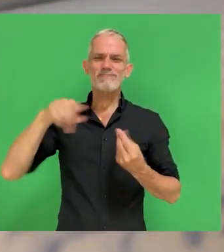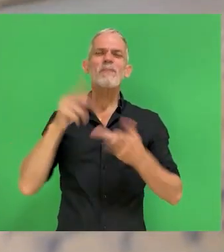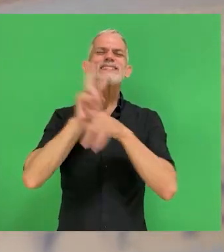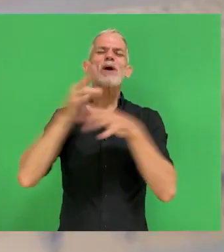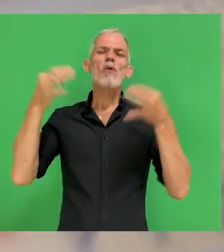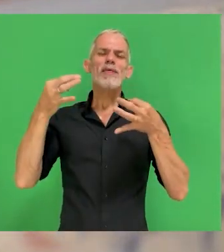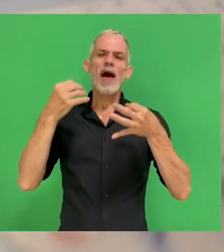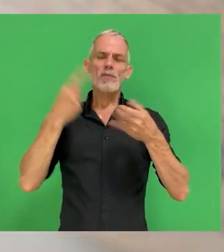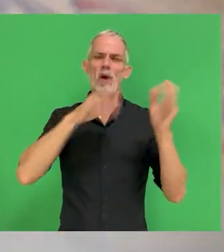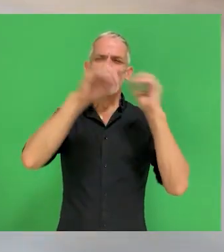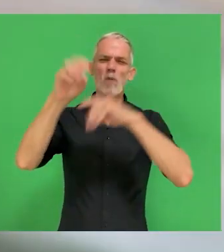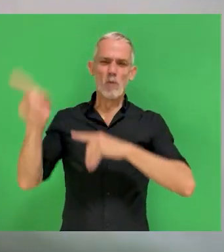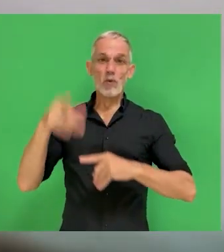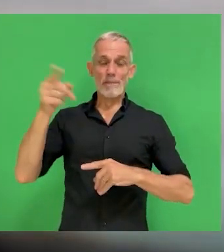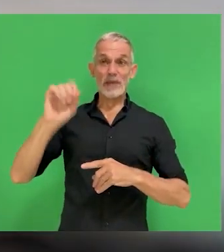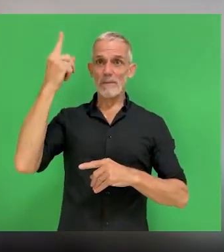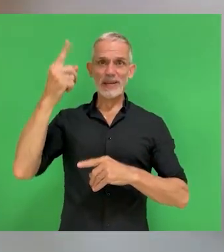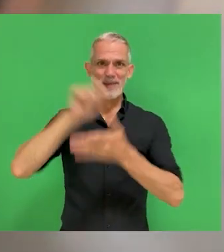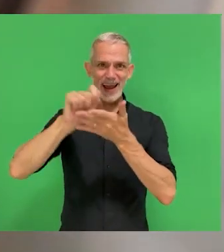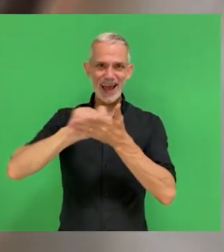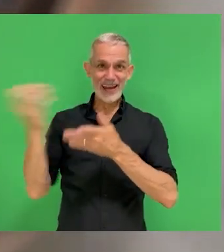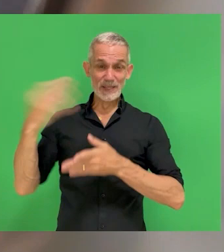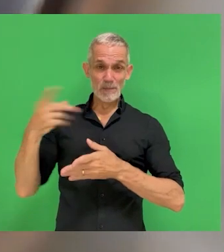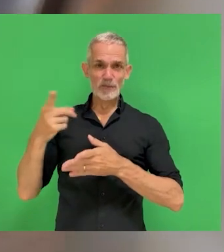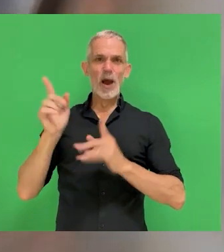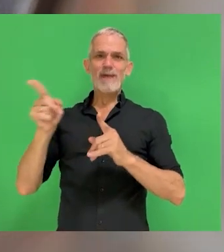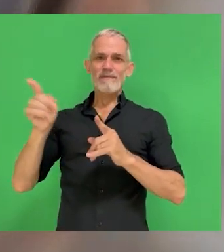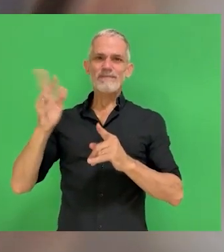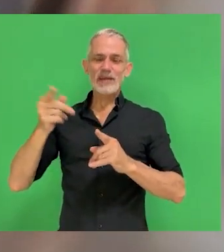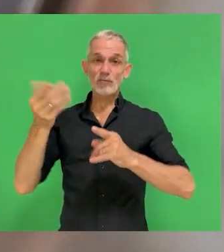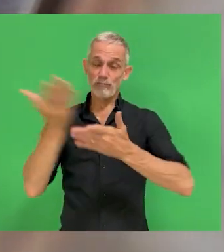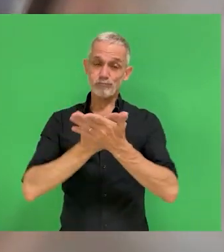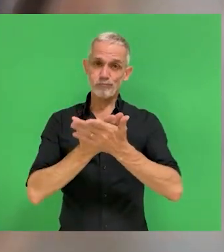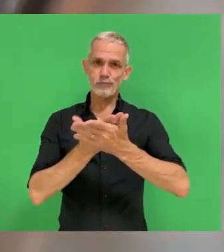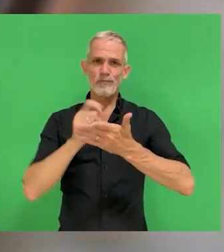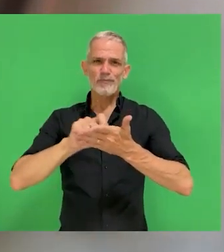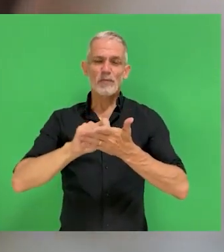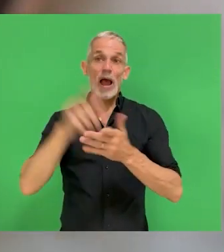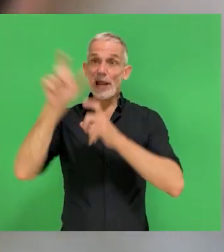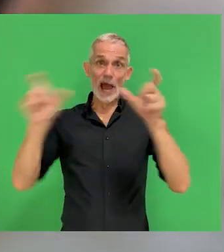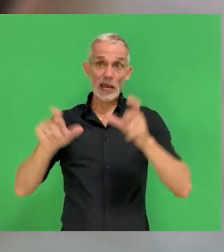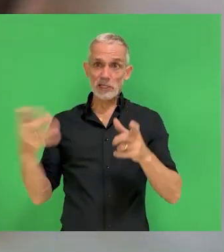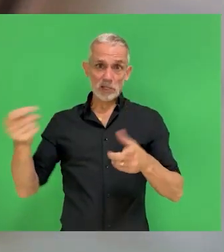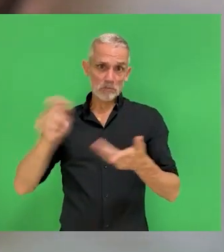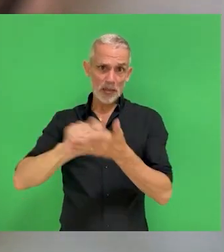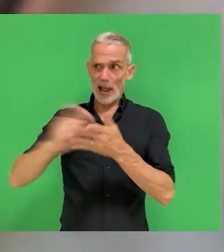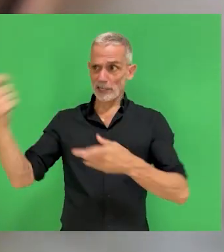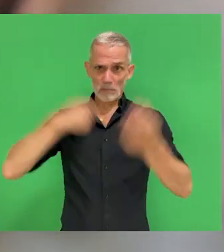seguridad. Por ahí la primera es una que... Acá hay una que son tan... Pues también la gente me empezó a dar